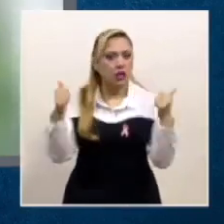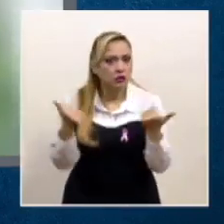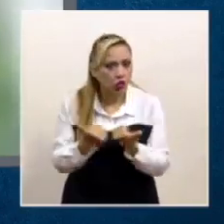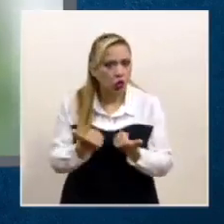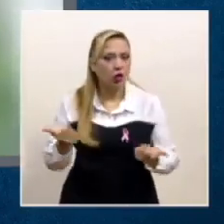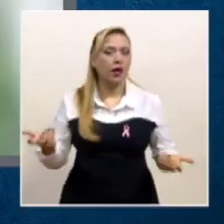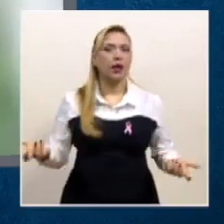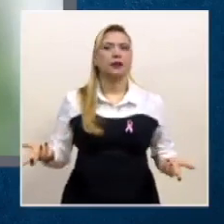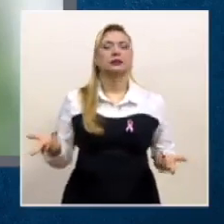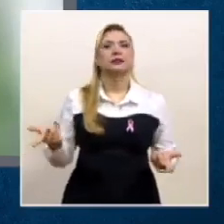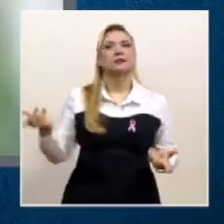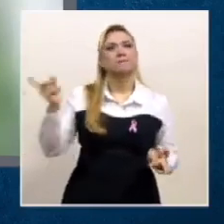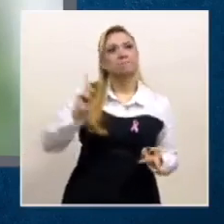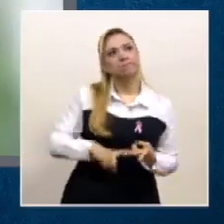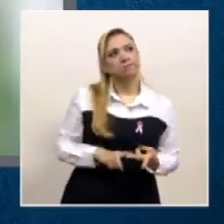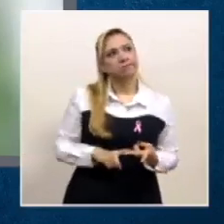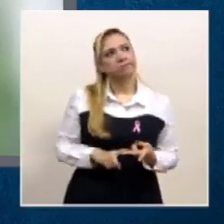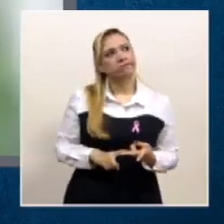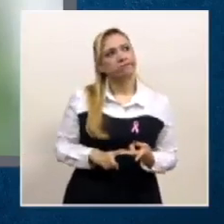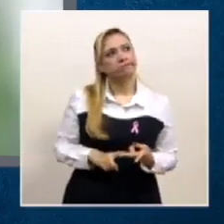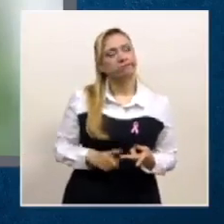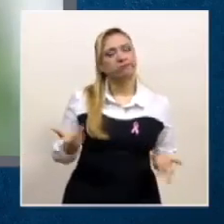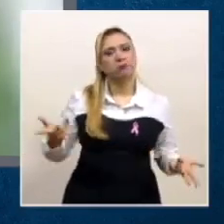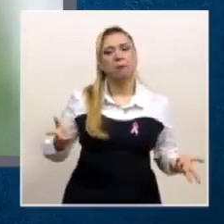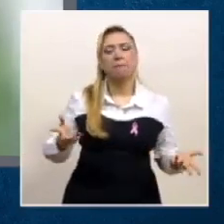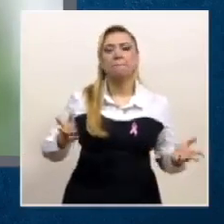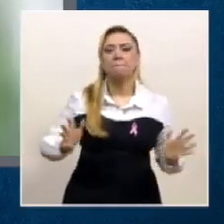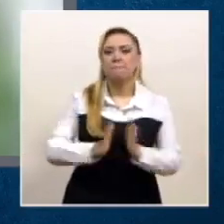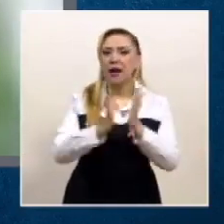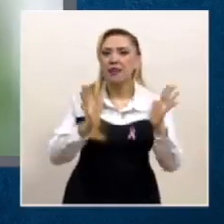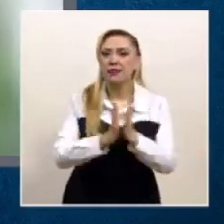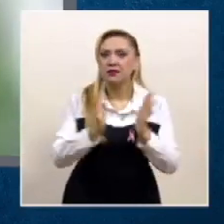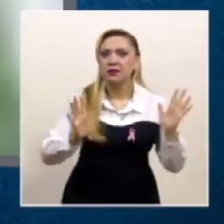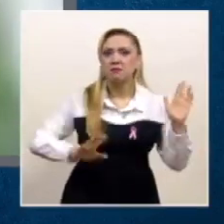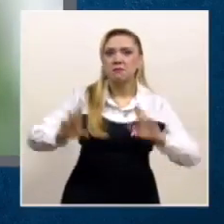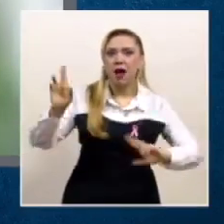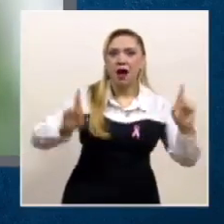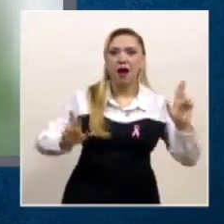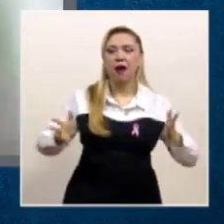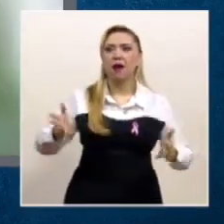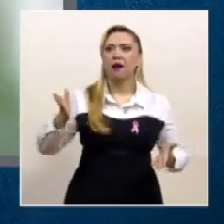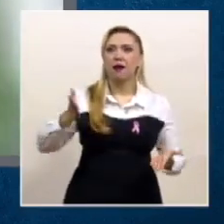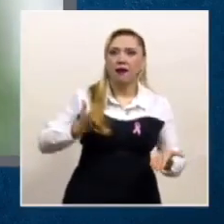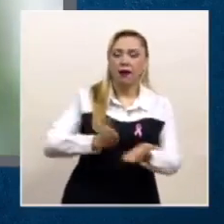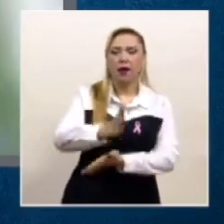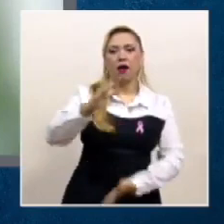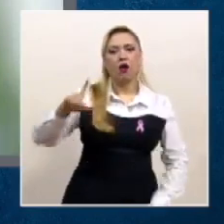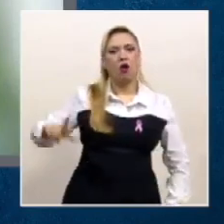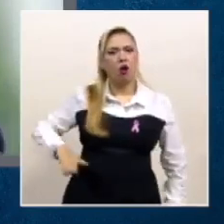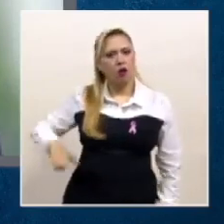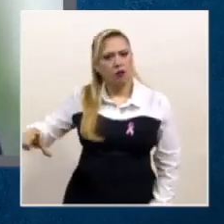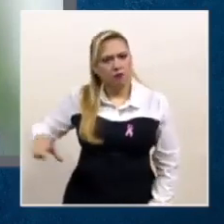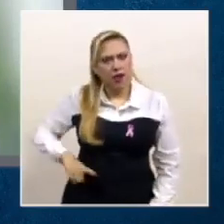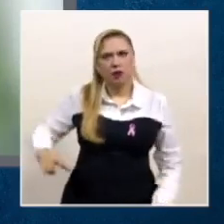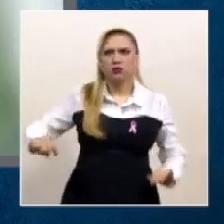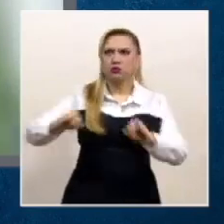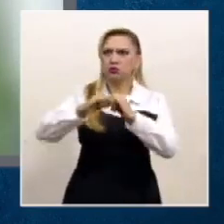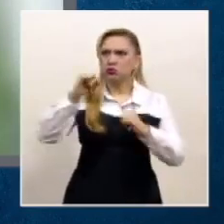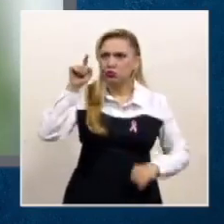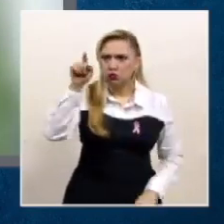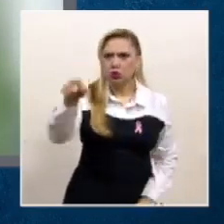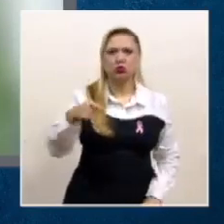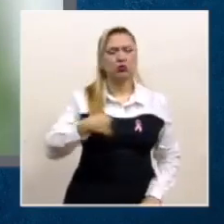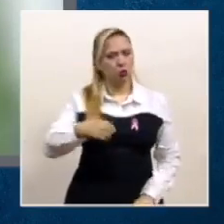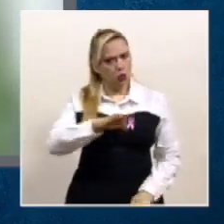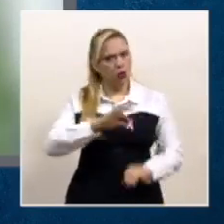lo amplió a participar en órganos de gobierno, ¿no? A que seamos personas